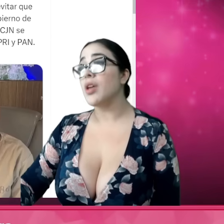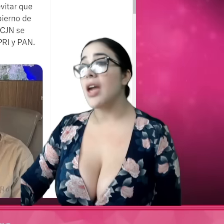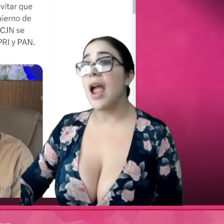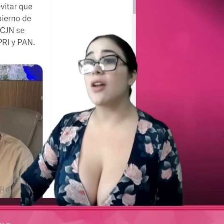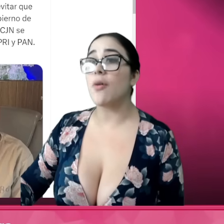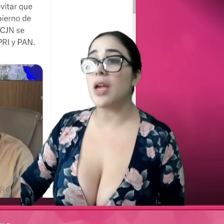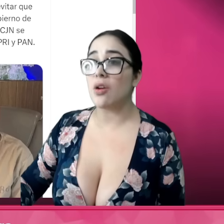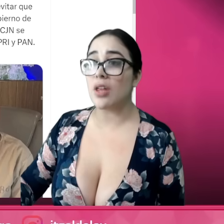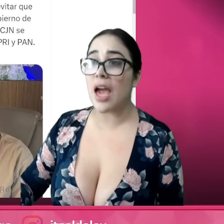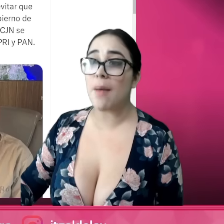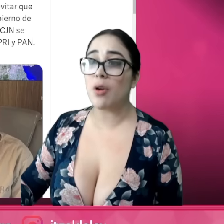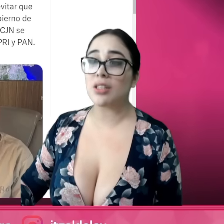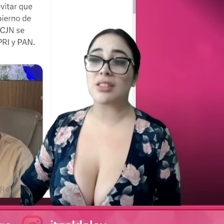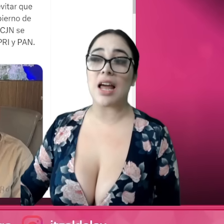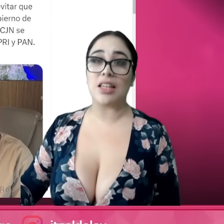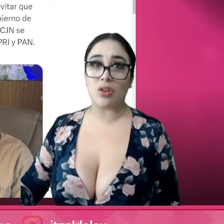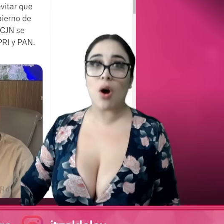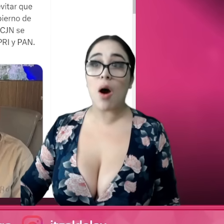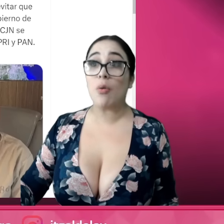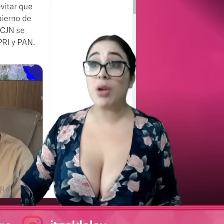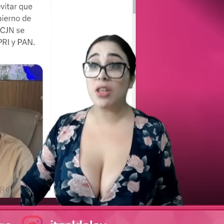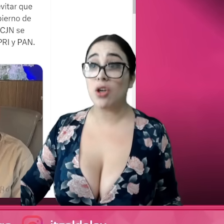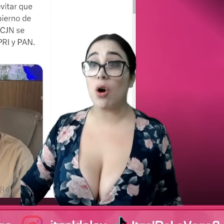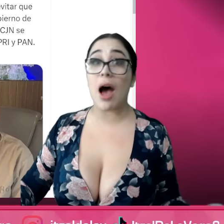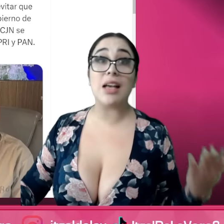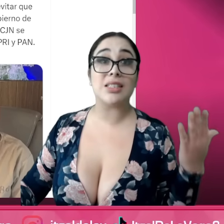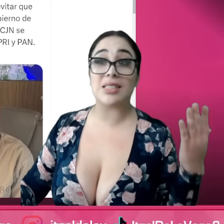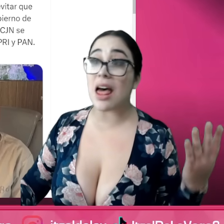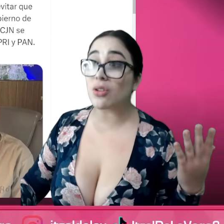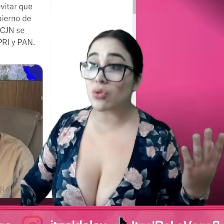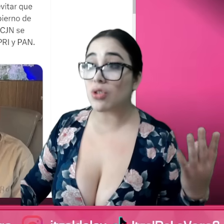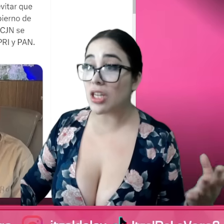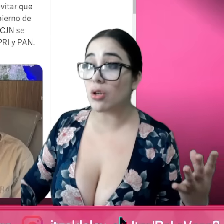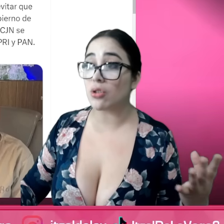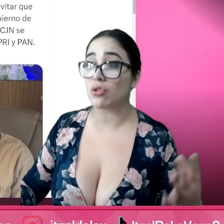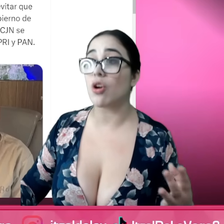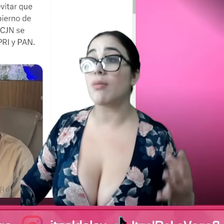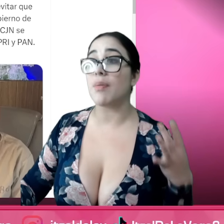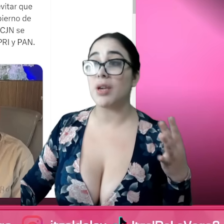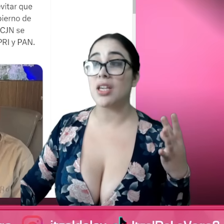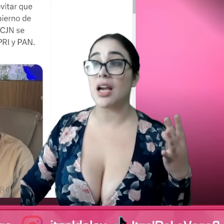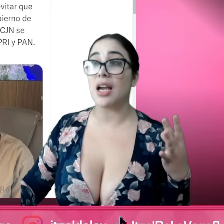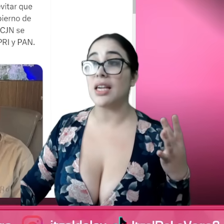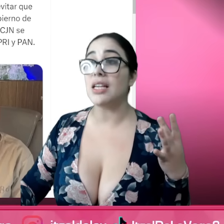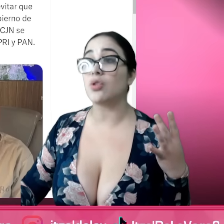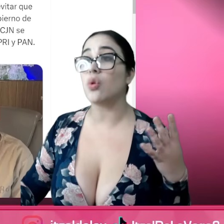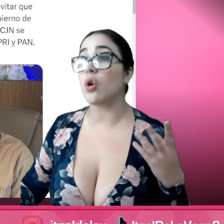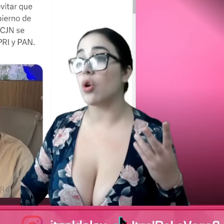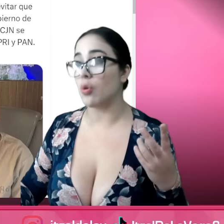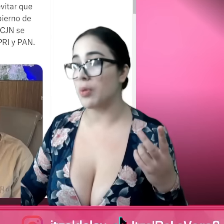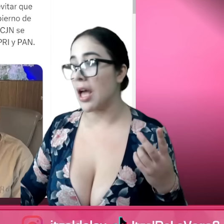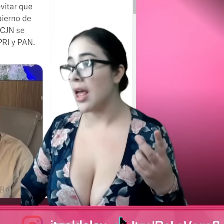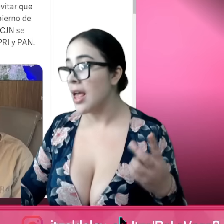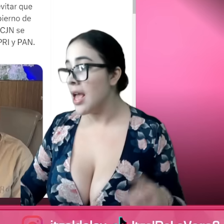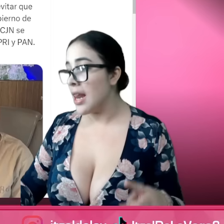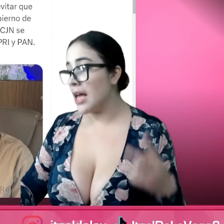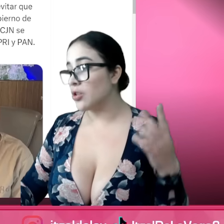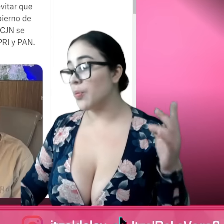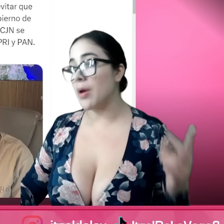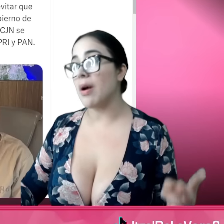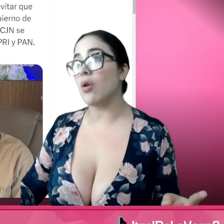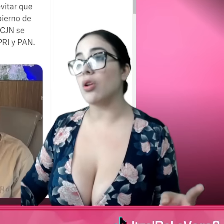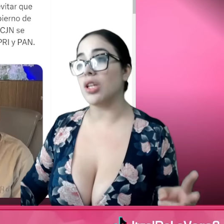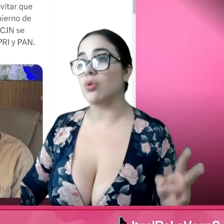logró. El gobierno de AMLO extraditó a Ovidio a Estados Unidos, Norma Piña y su corrupta.